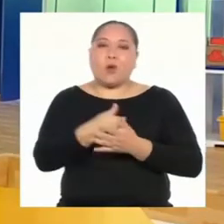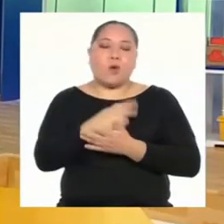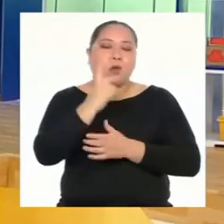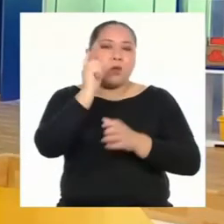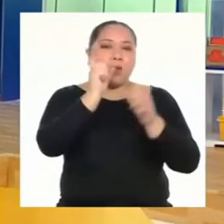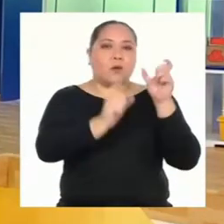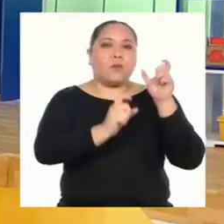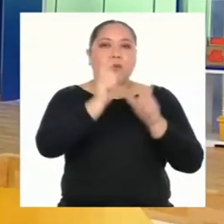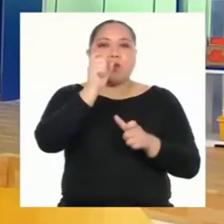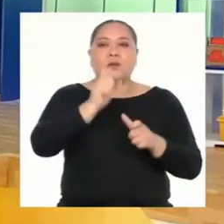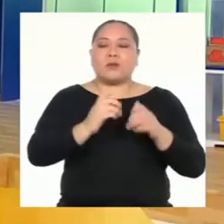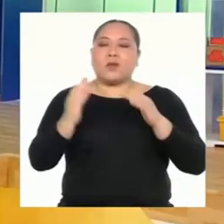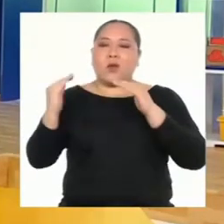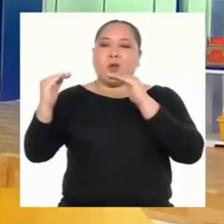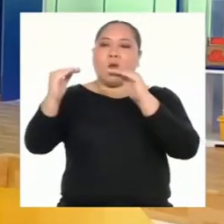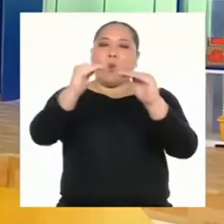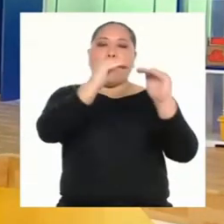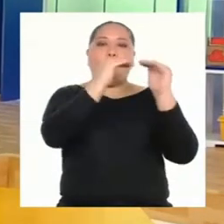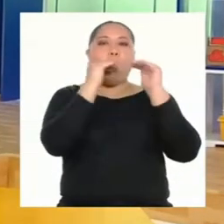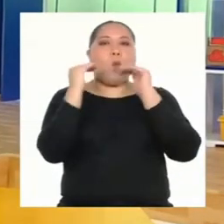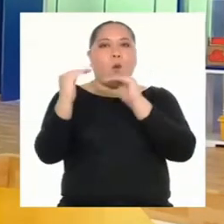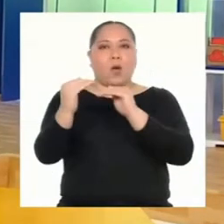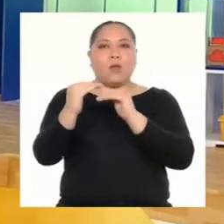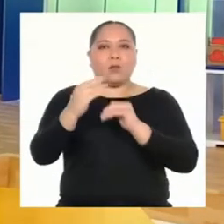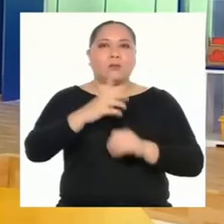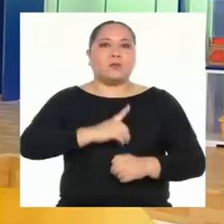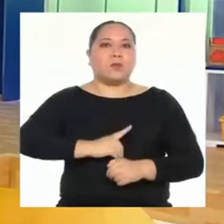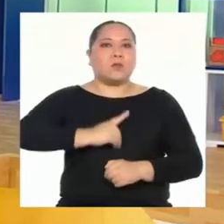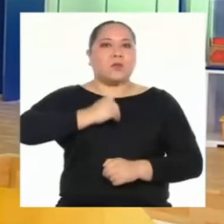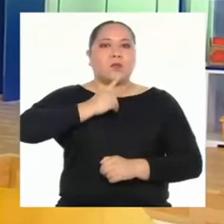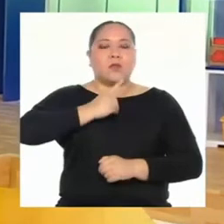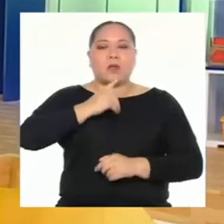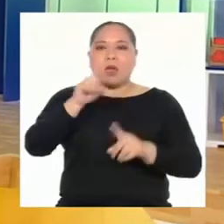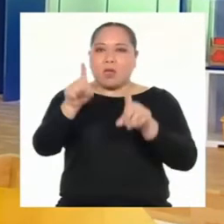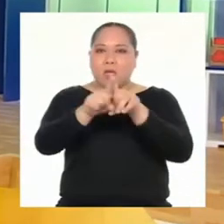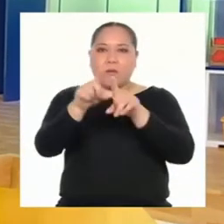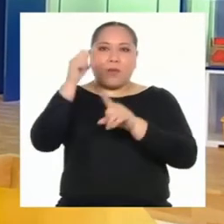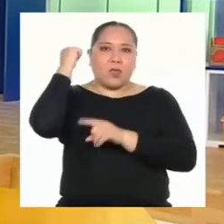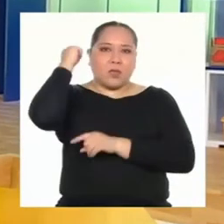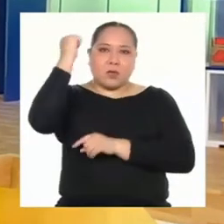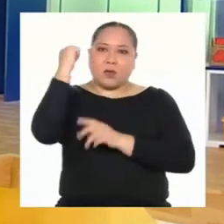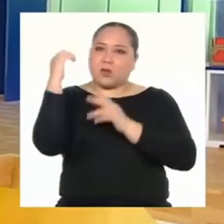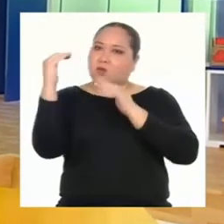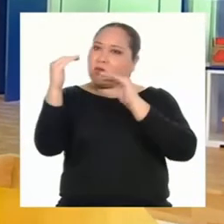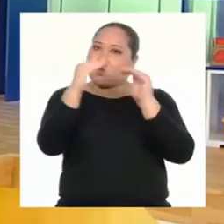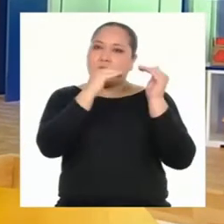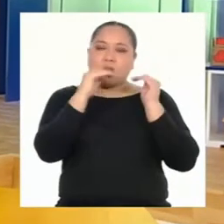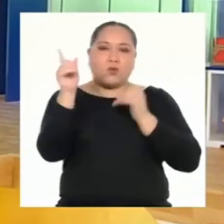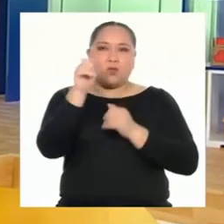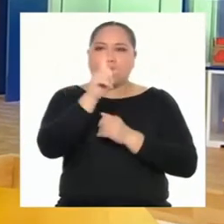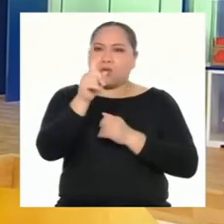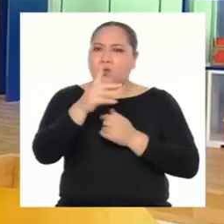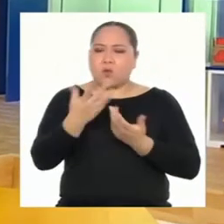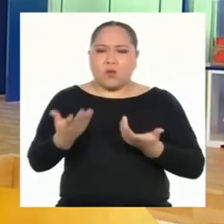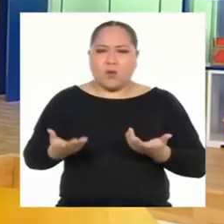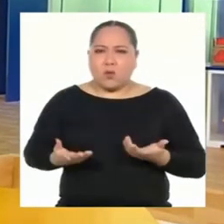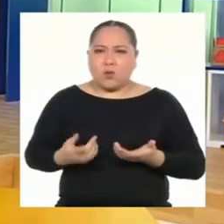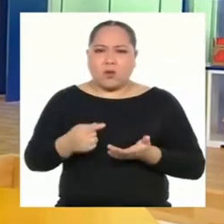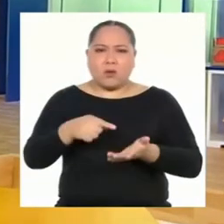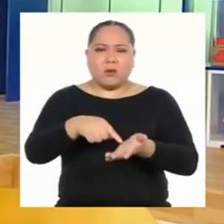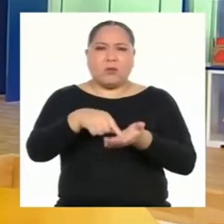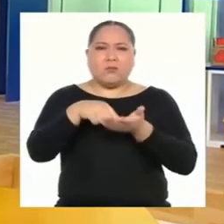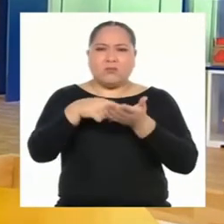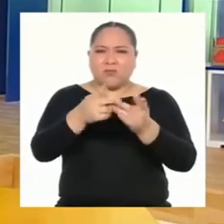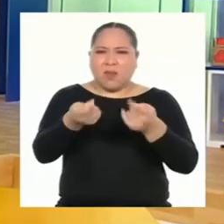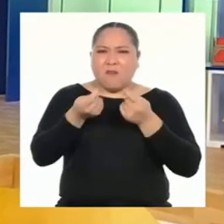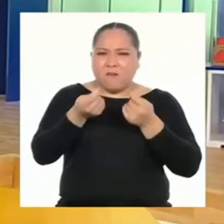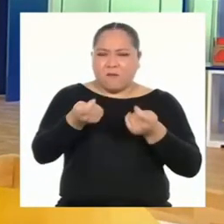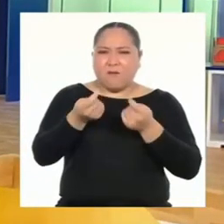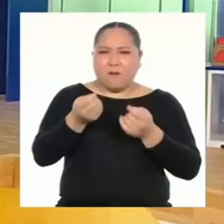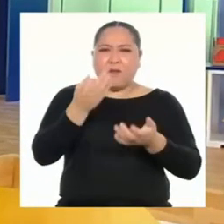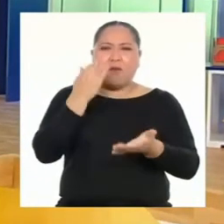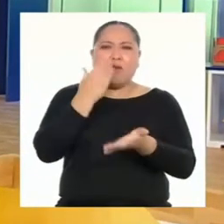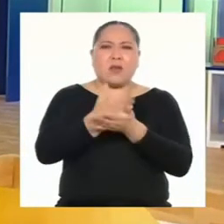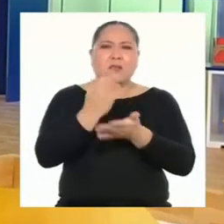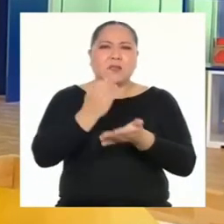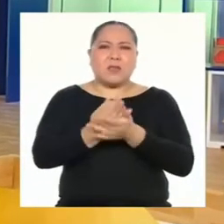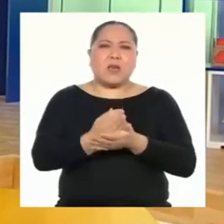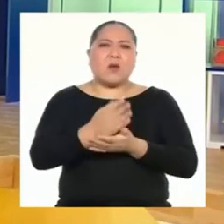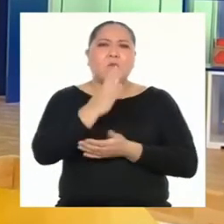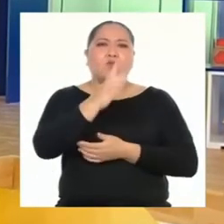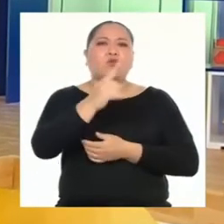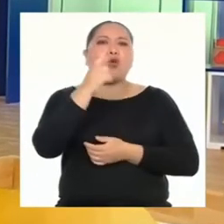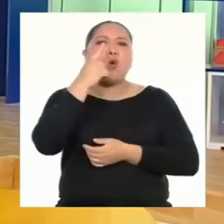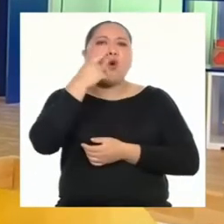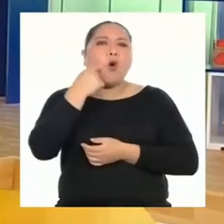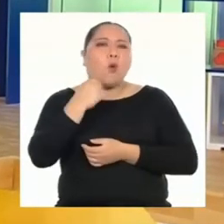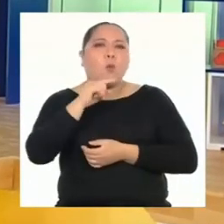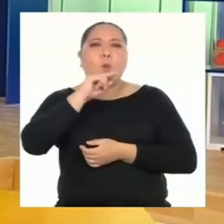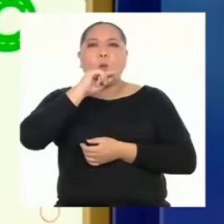las personas somos iguales en dignidad y derechos. Nadie merece ser violentado por su género, raza, procedencia